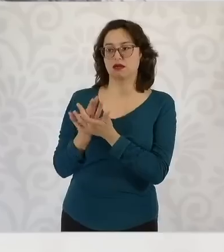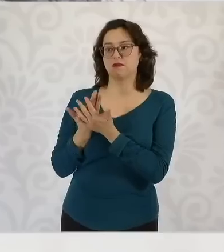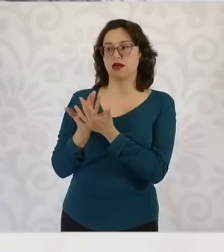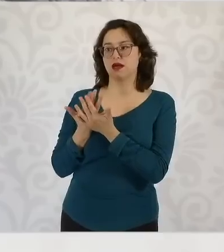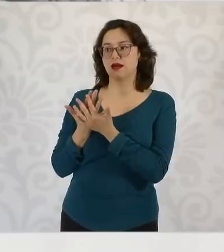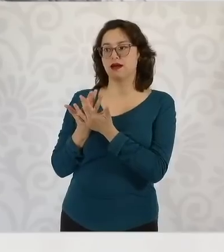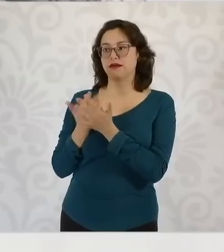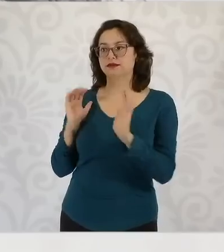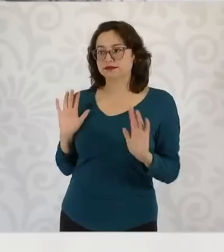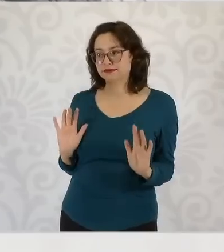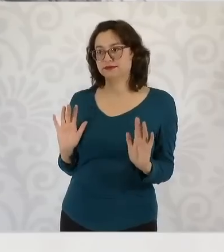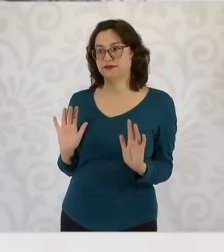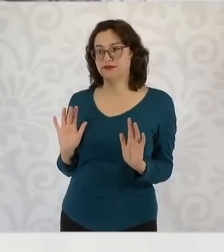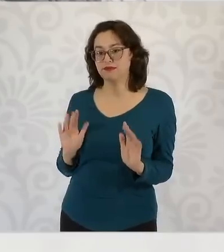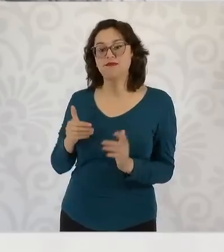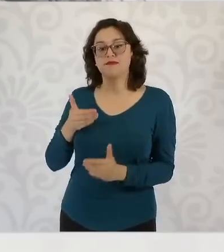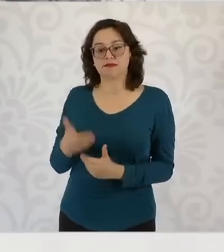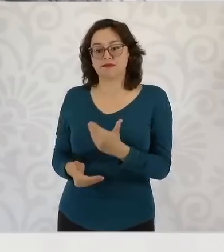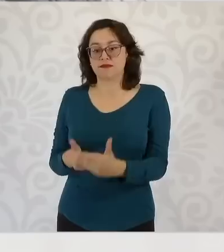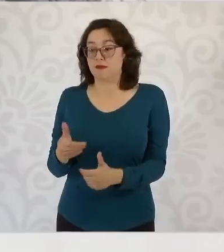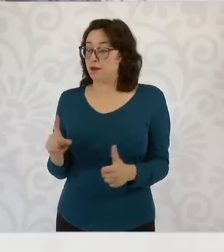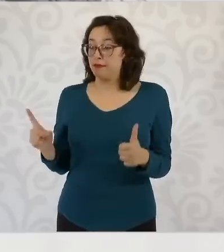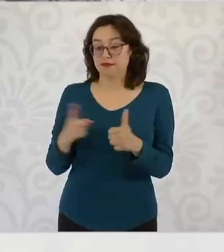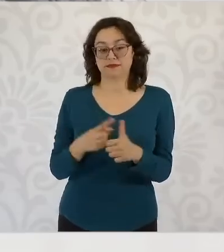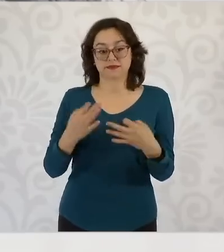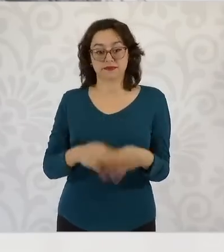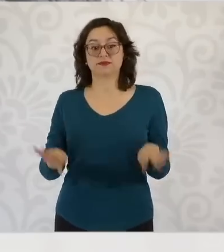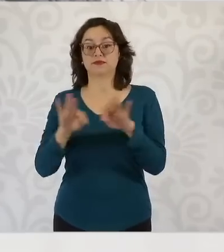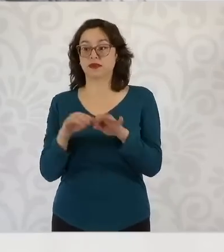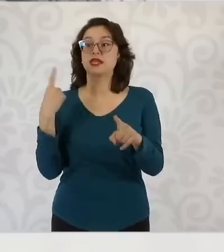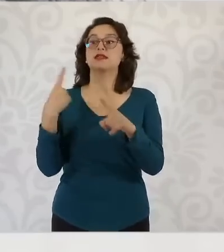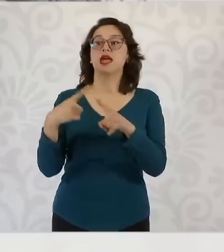Lo primero es que se detenga a los responsables también.